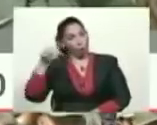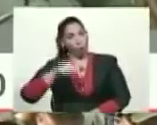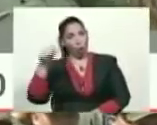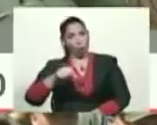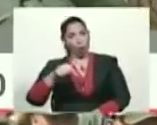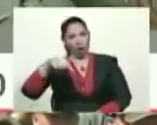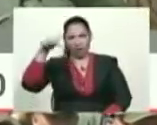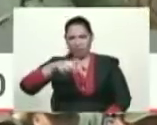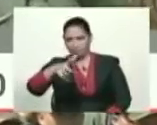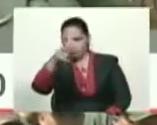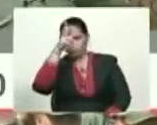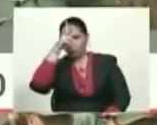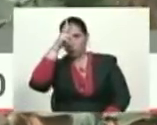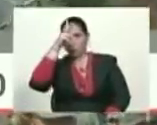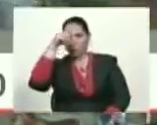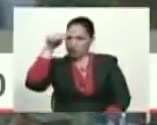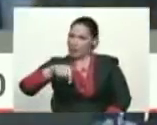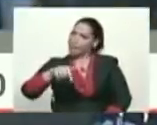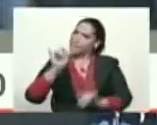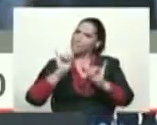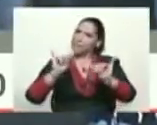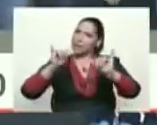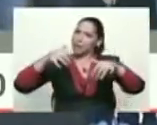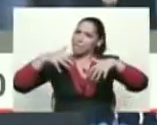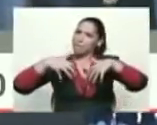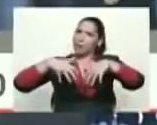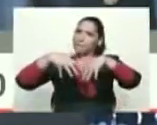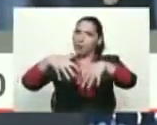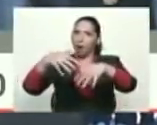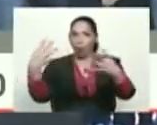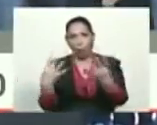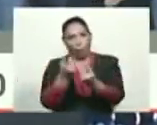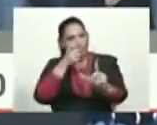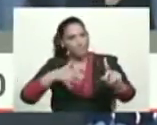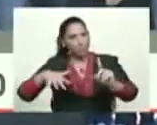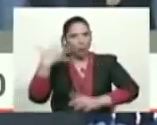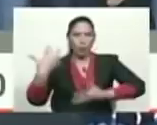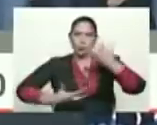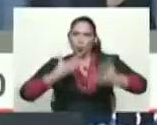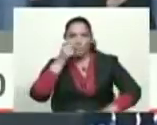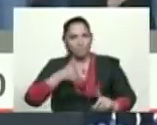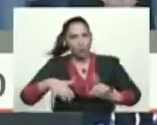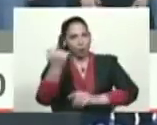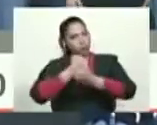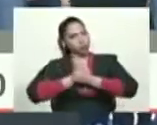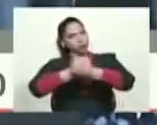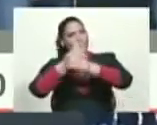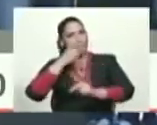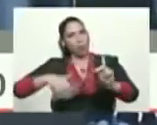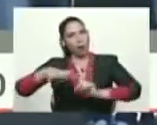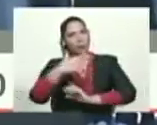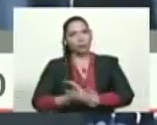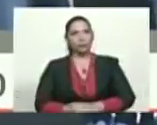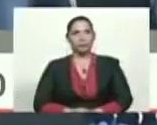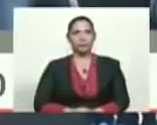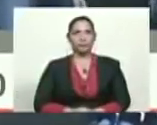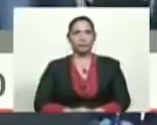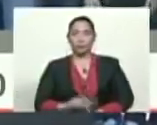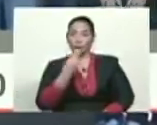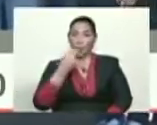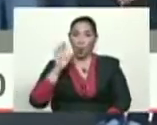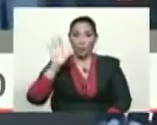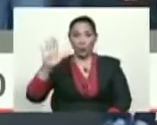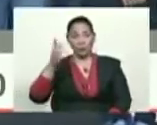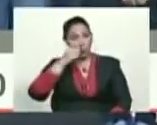en Falcón, esta caminata con el pueblo, con el calor del pueblo, el cariño del pueblo, el compromiso